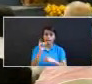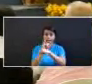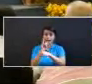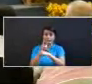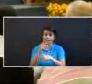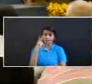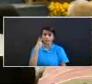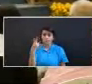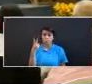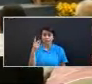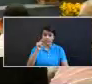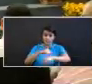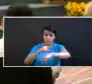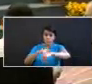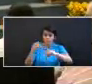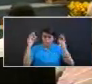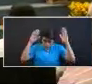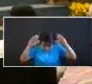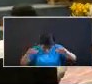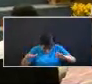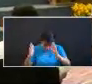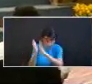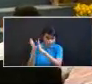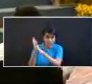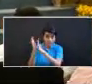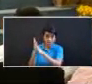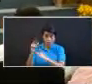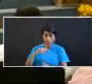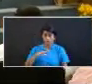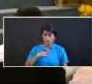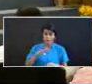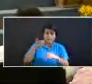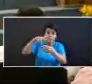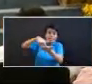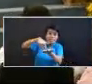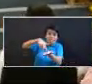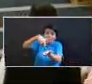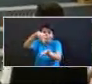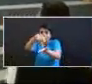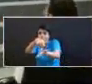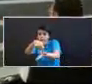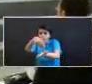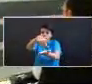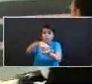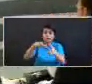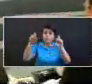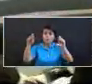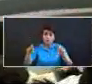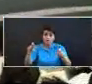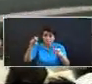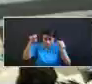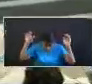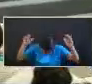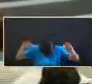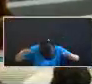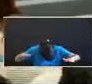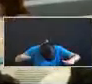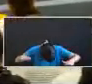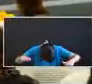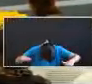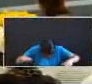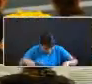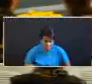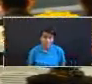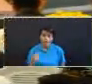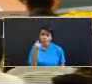de la adoración, alabanza, yo me tengo que pasar por encima, porque hay gente que está ahí arrodillada, hay jóvenes orando, llorando, hay